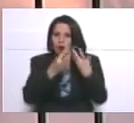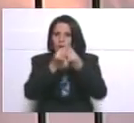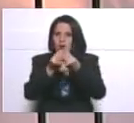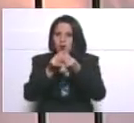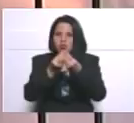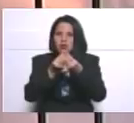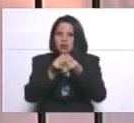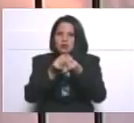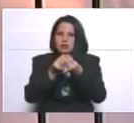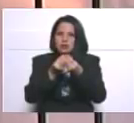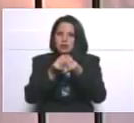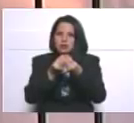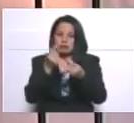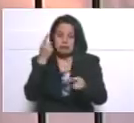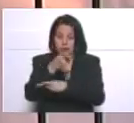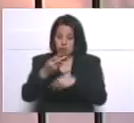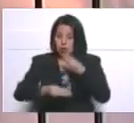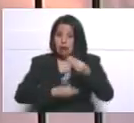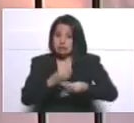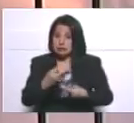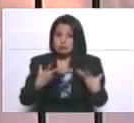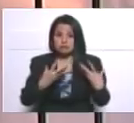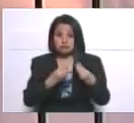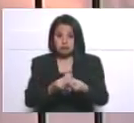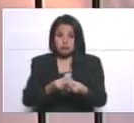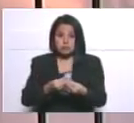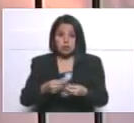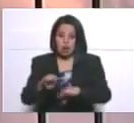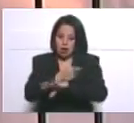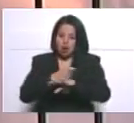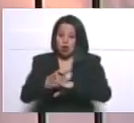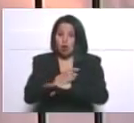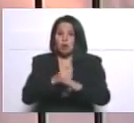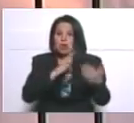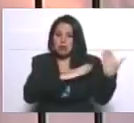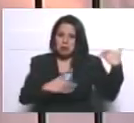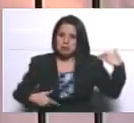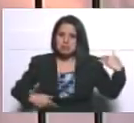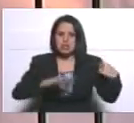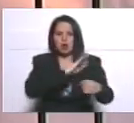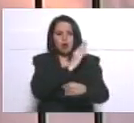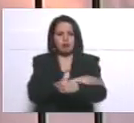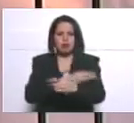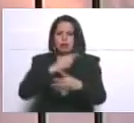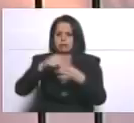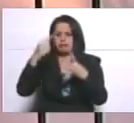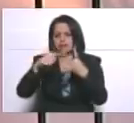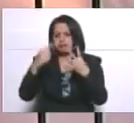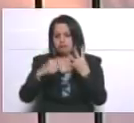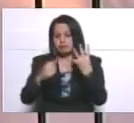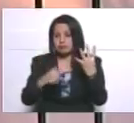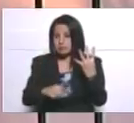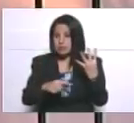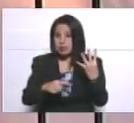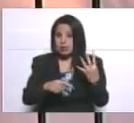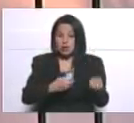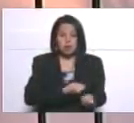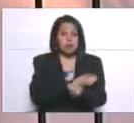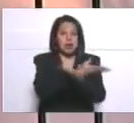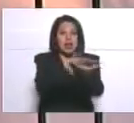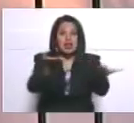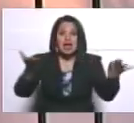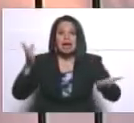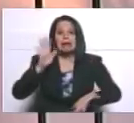articulado, que debemos hacer y que estamos haciendo con el Ejecutivo y con los demás poderes para llevarle un poco más de tranquilidad a